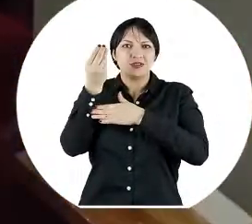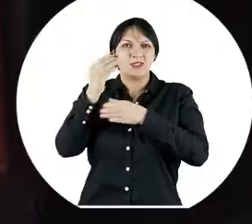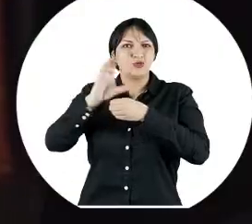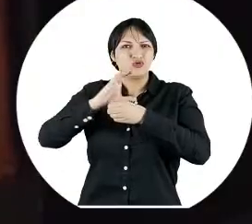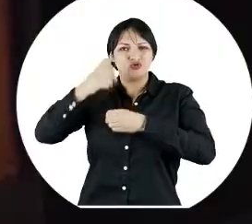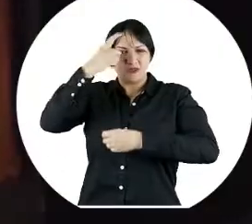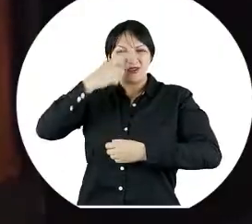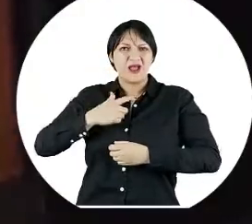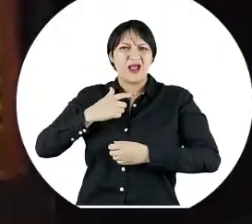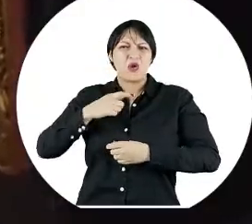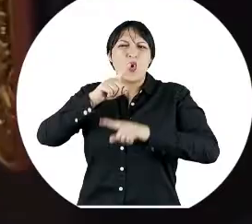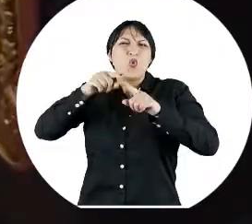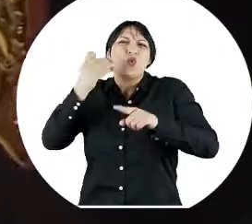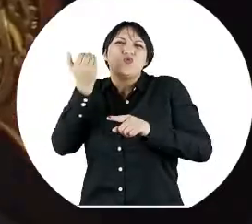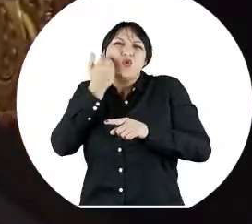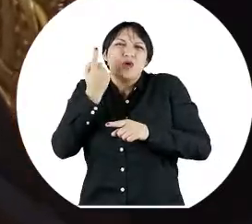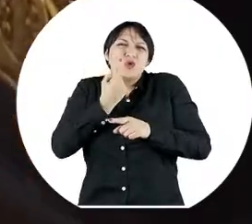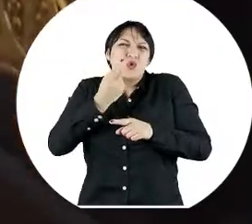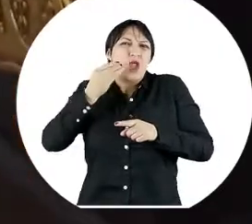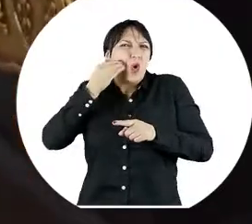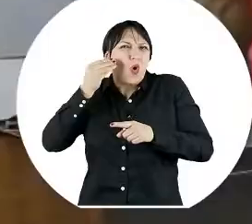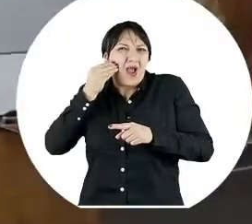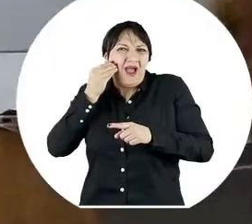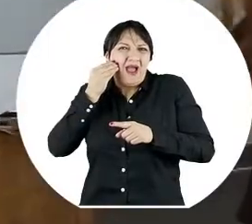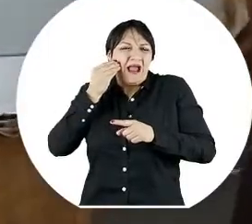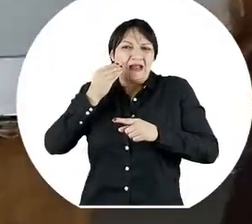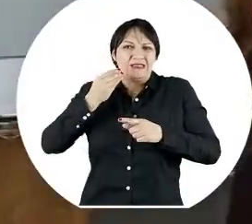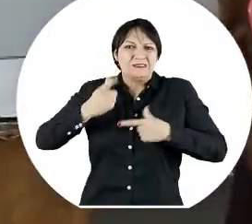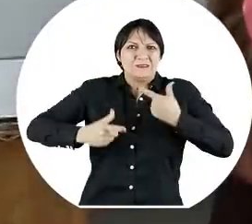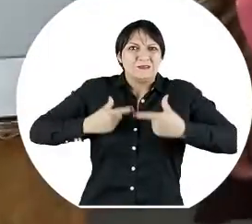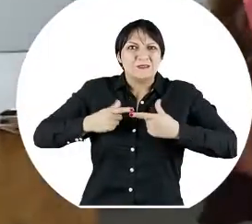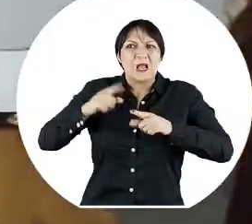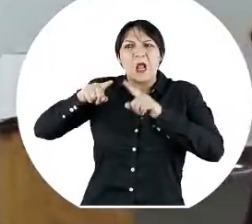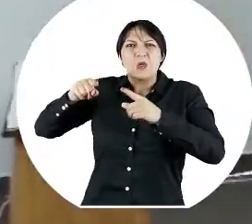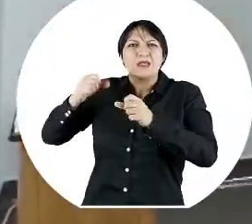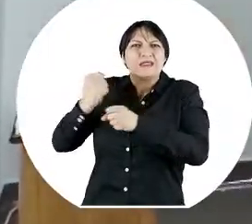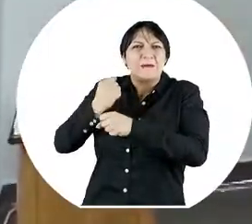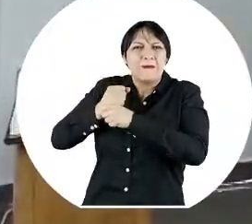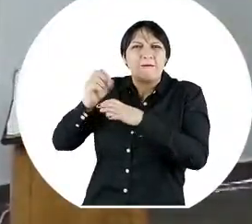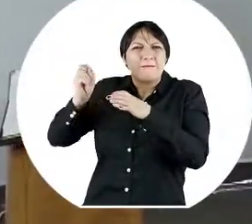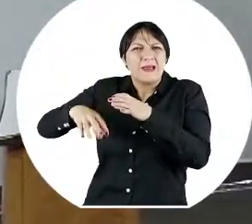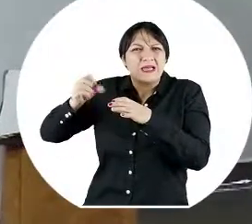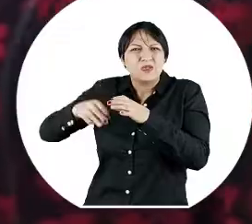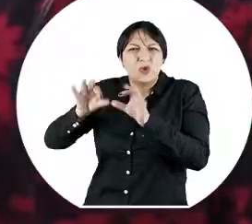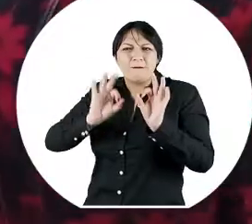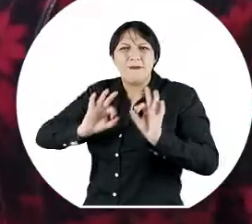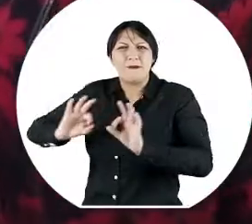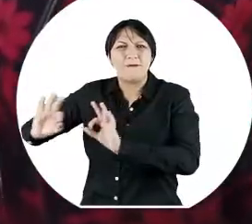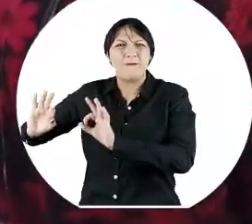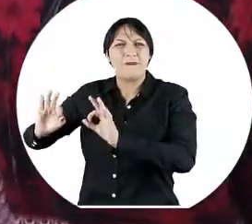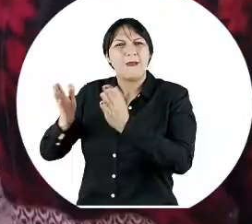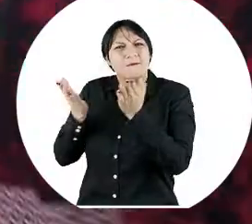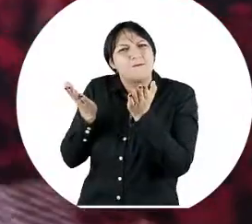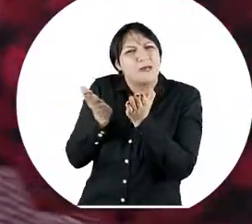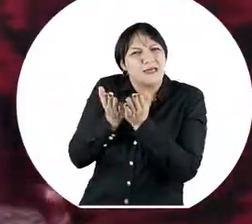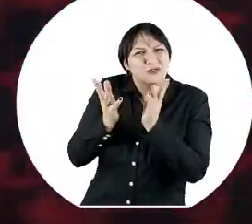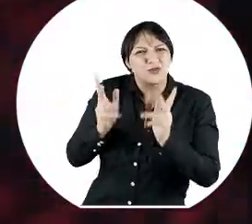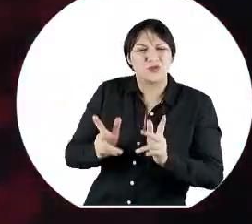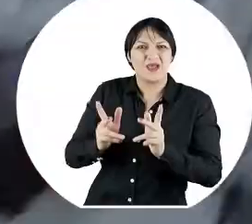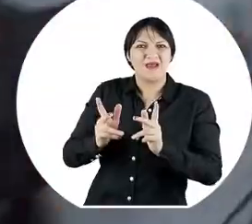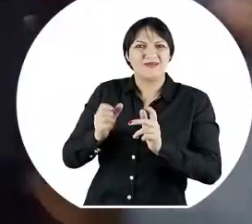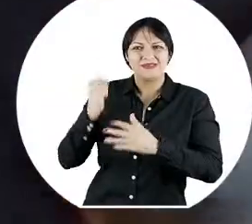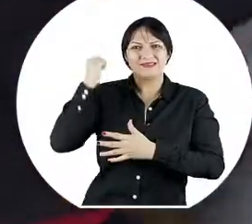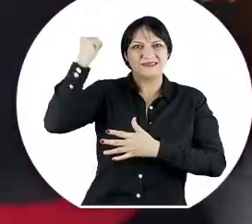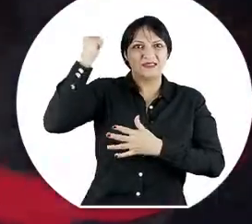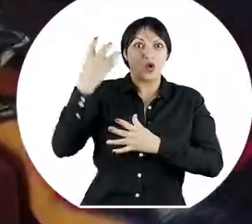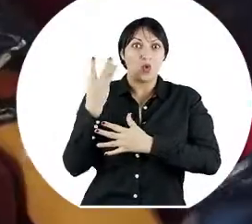Mujeres. Mujeres madres cabeza de familia, mujeres recicladoras, mujeres estudiantes, sindicalistas. El